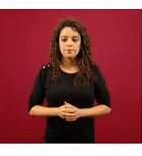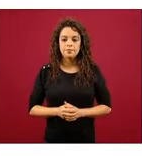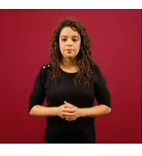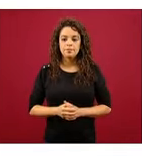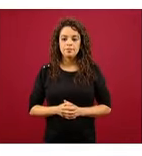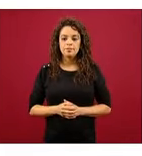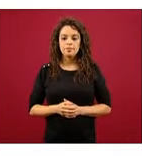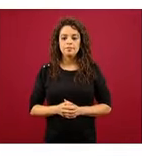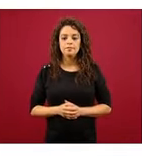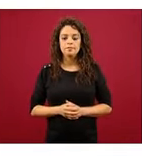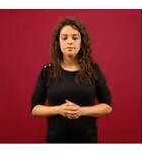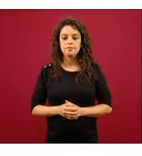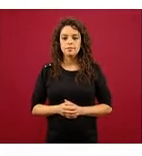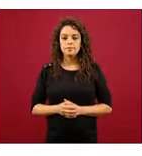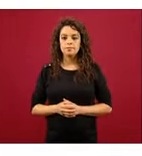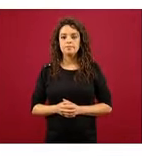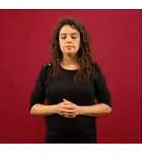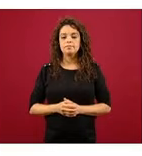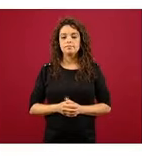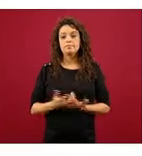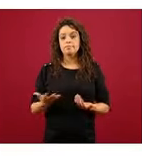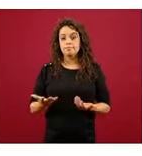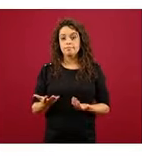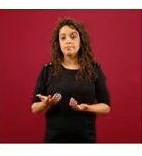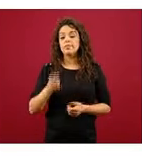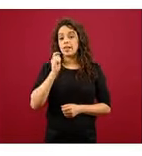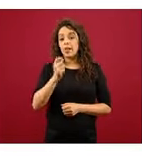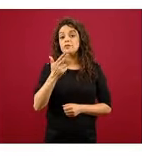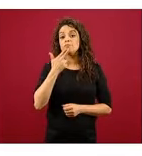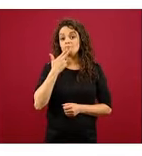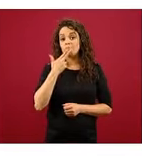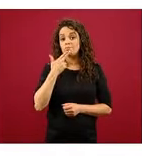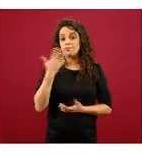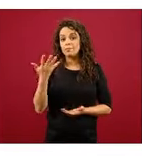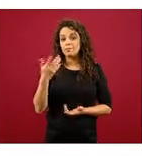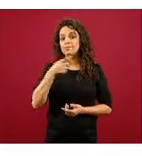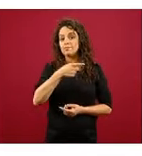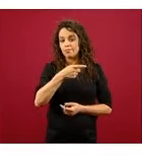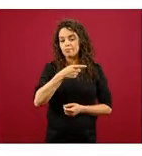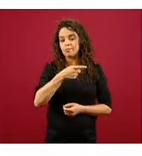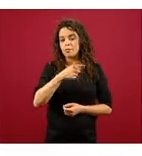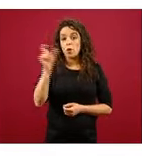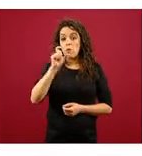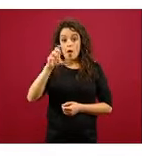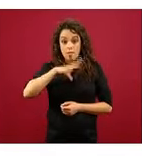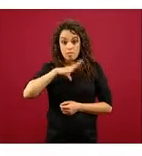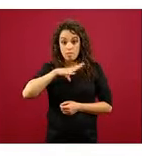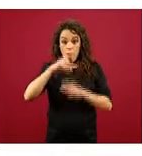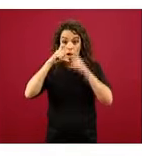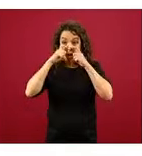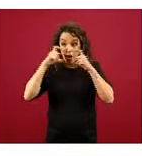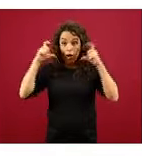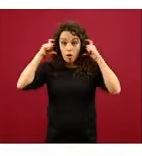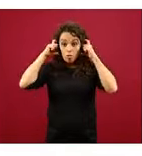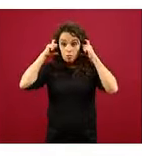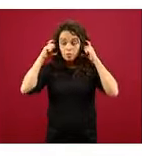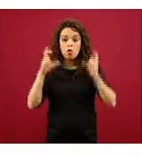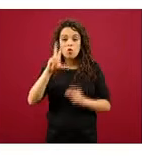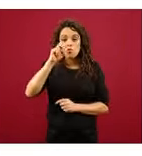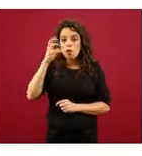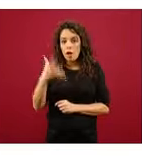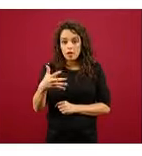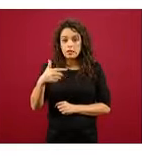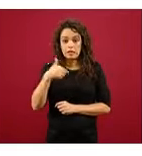Además, ¿no? Recordar la etiqueta respiratoria. Si yo traigo también el cubrebocas, también tengo que utilizar la etiqueta